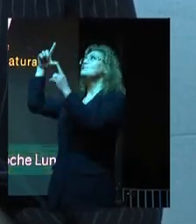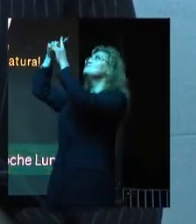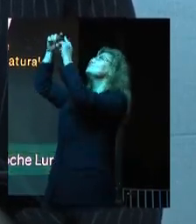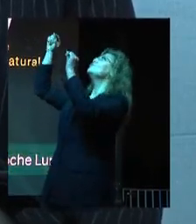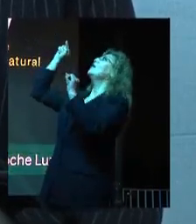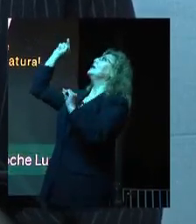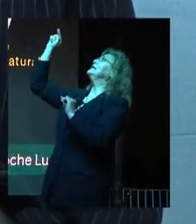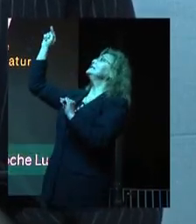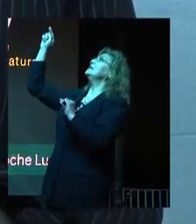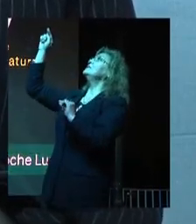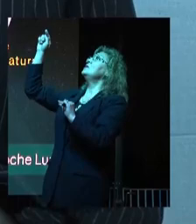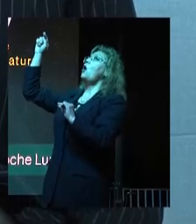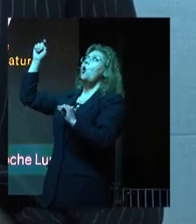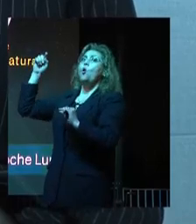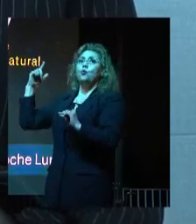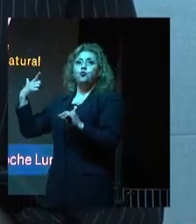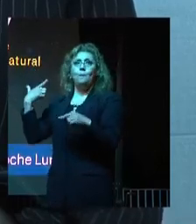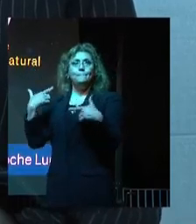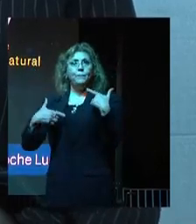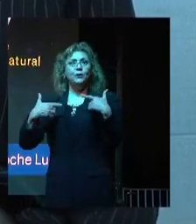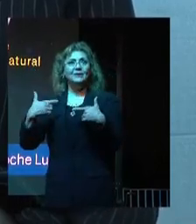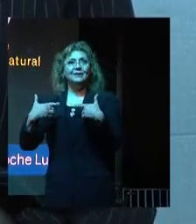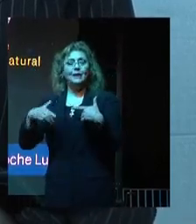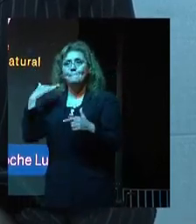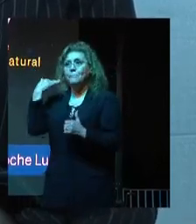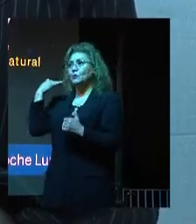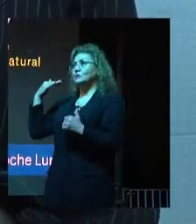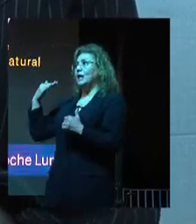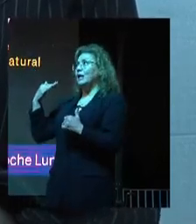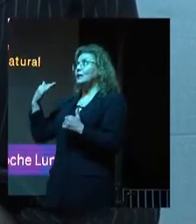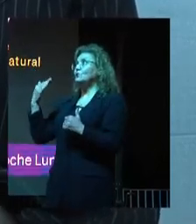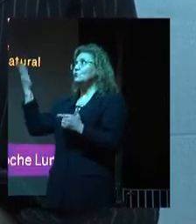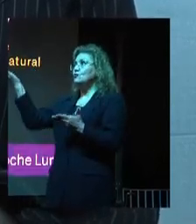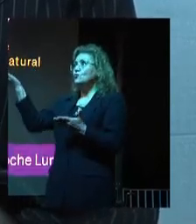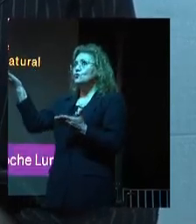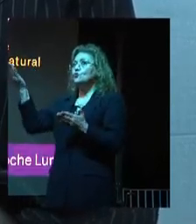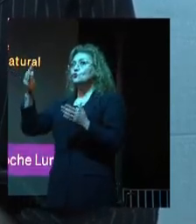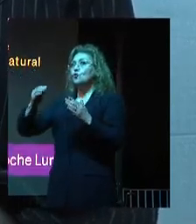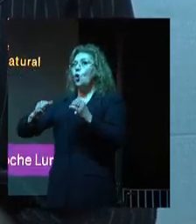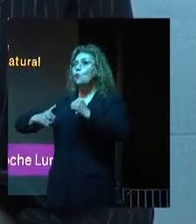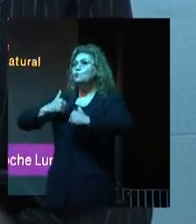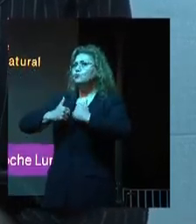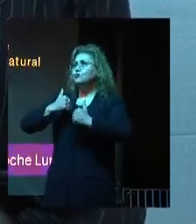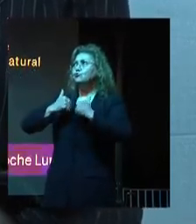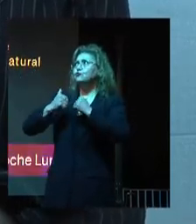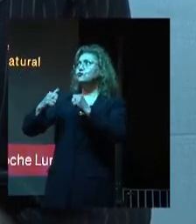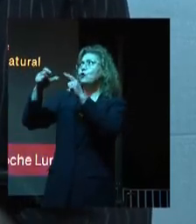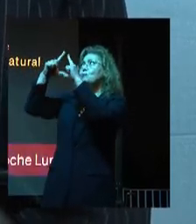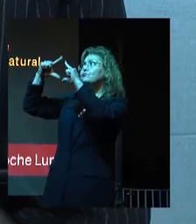llegar a ser tal meta política y qué implicancias mayores tuvieron la carrera espacial para la astronomía?